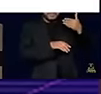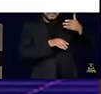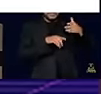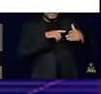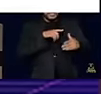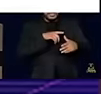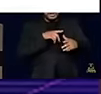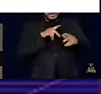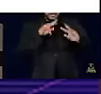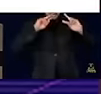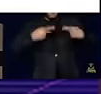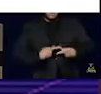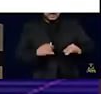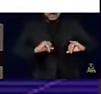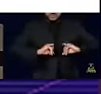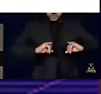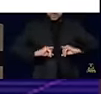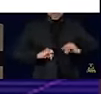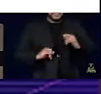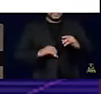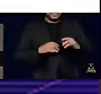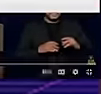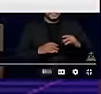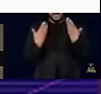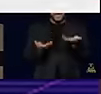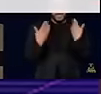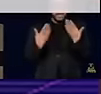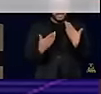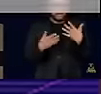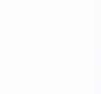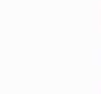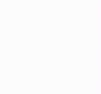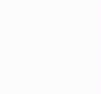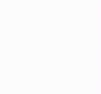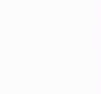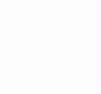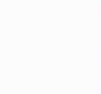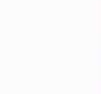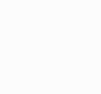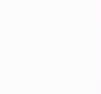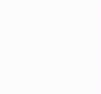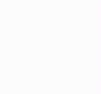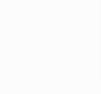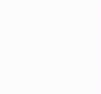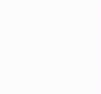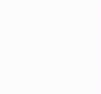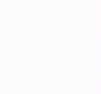en un próximo video. Chao pues, mijos, háganle a ver, nos fuimos. A la vez.